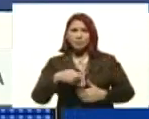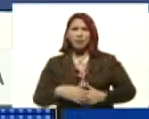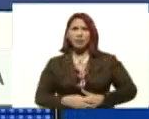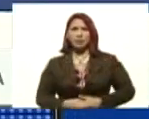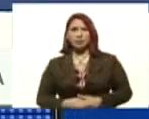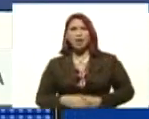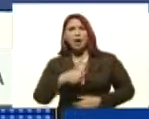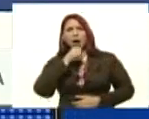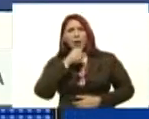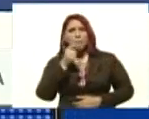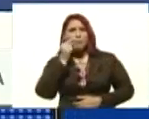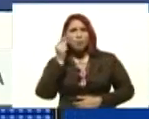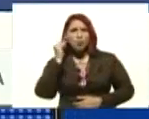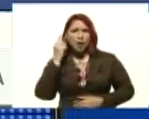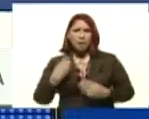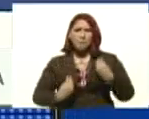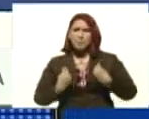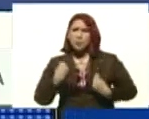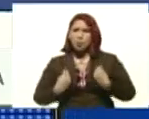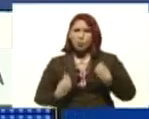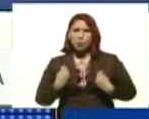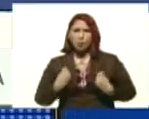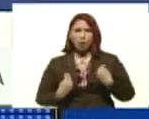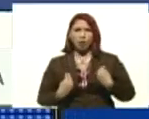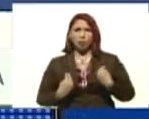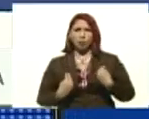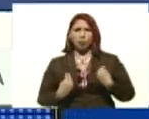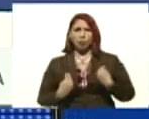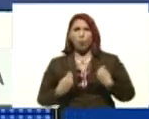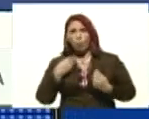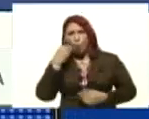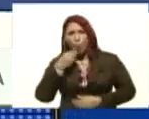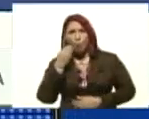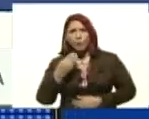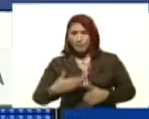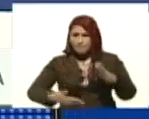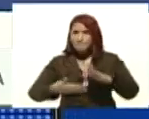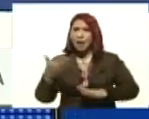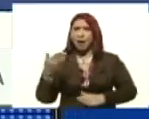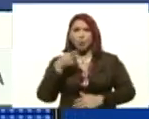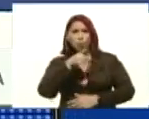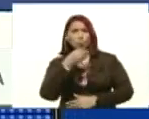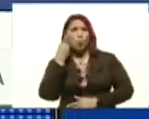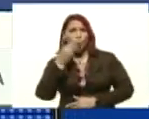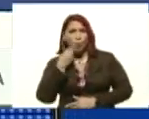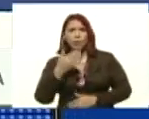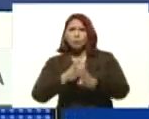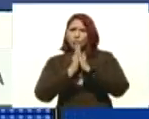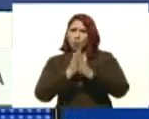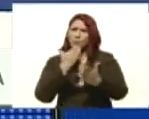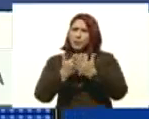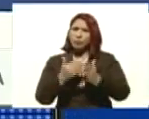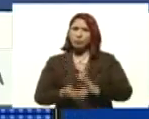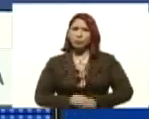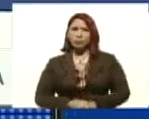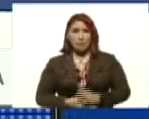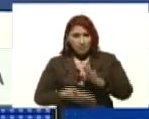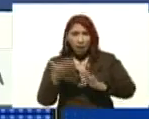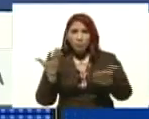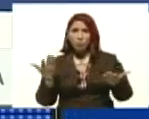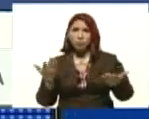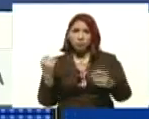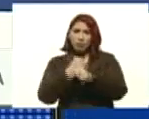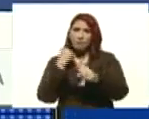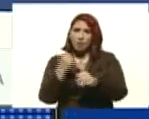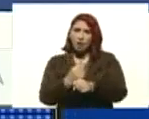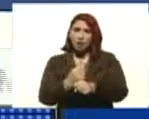las abuelas preocupadas de sus muchachos. Vamos por esos muchachos y muchachas, se los pido. Vamos a